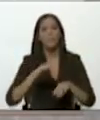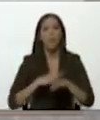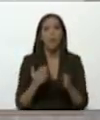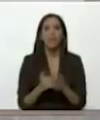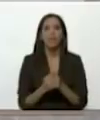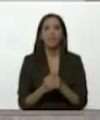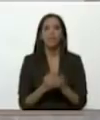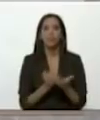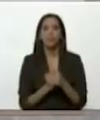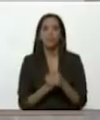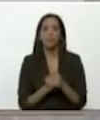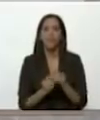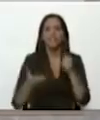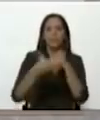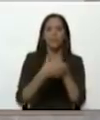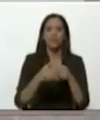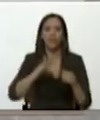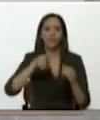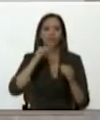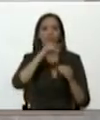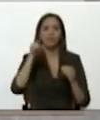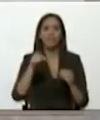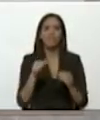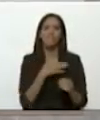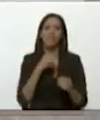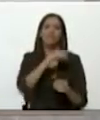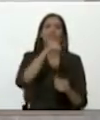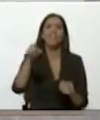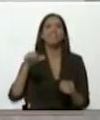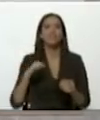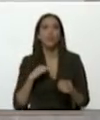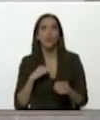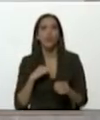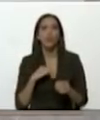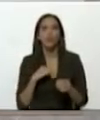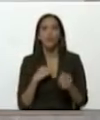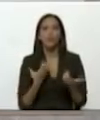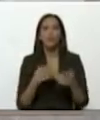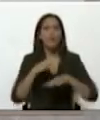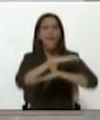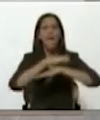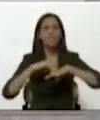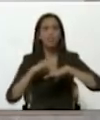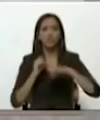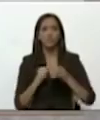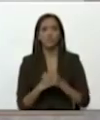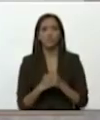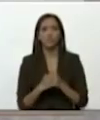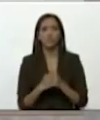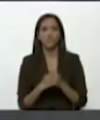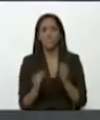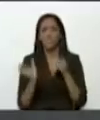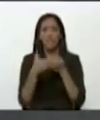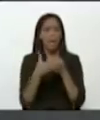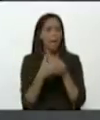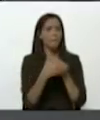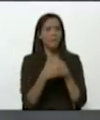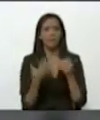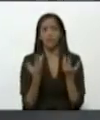estaría cubriendo la corrupción de ustedes. Quiere decir que ustedes son unos gatos que tapan su cosa, los dos